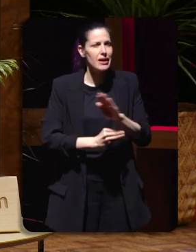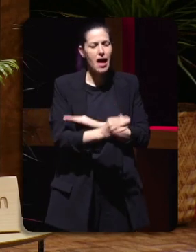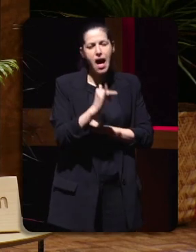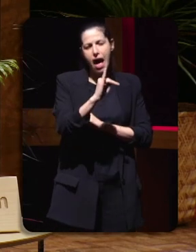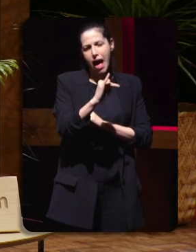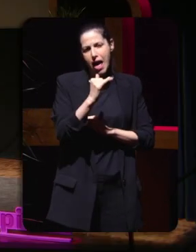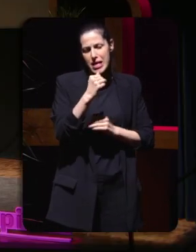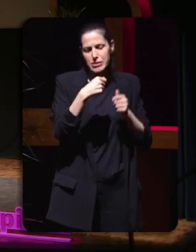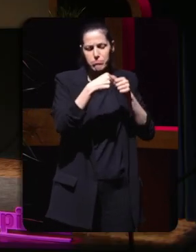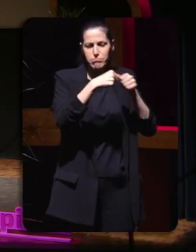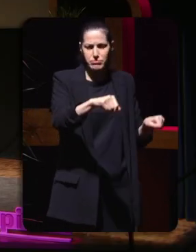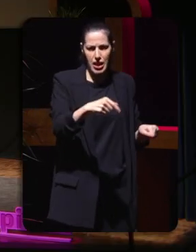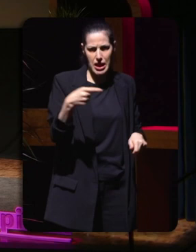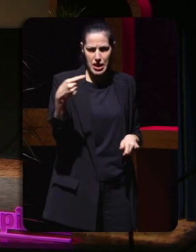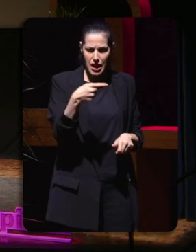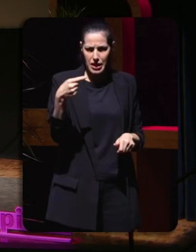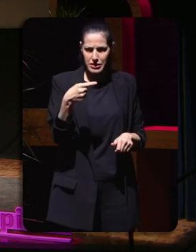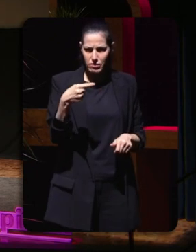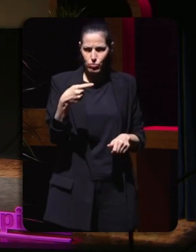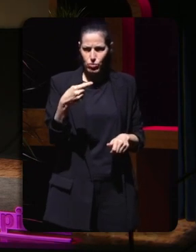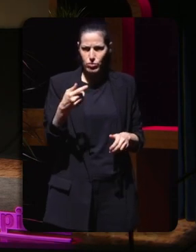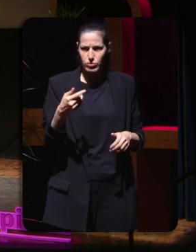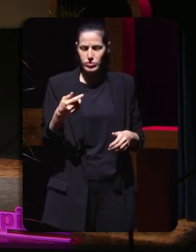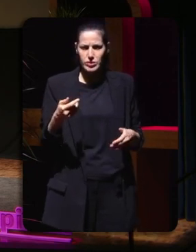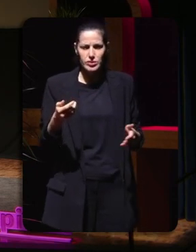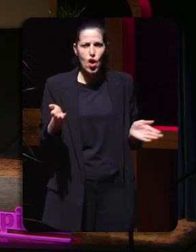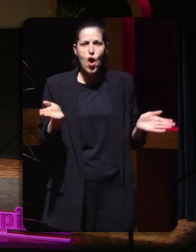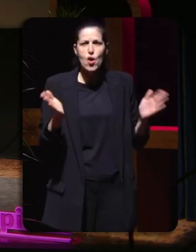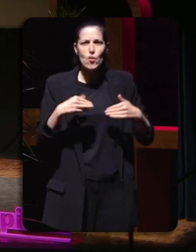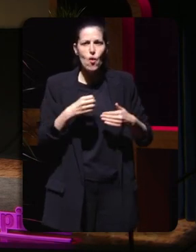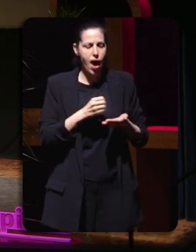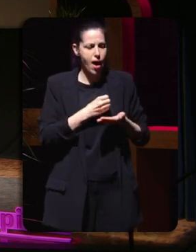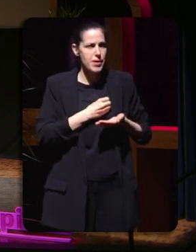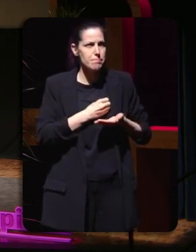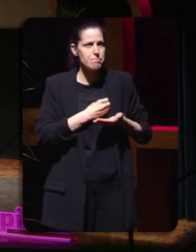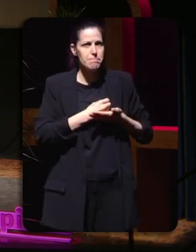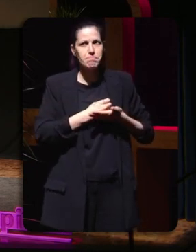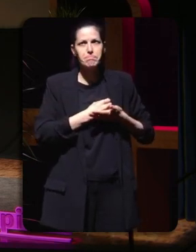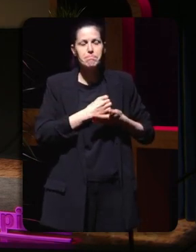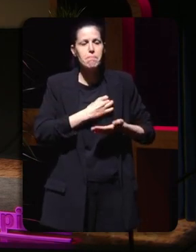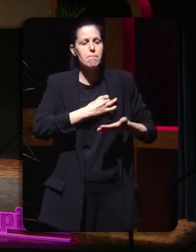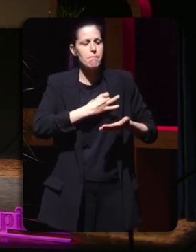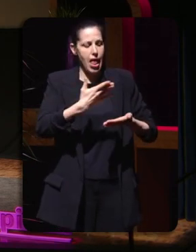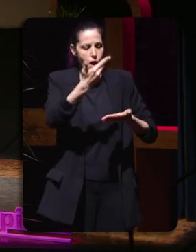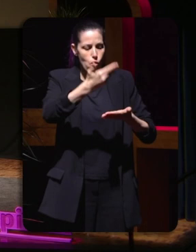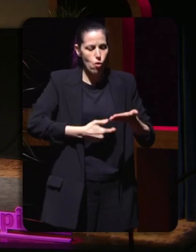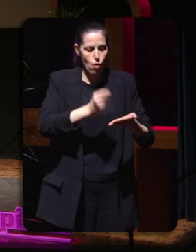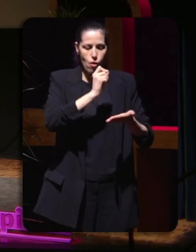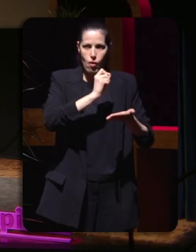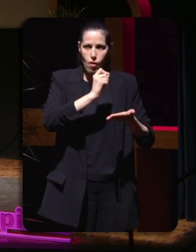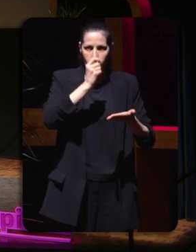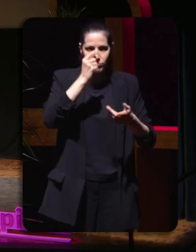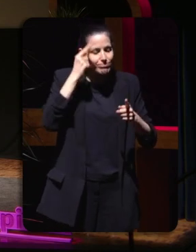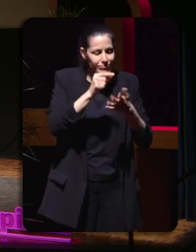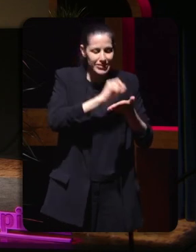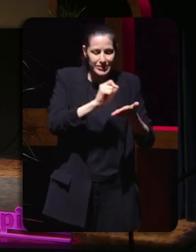con rigor no hay una página en blanco al revés hay un hay una escombrera de lugares